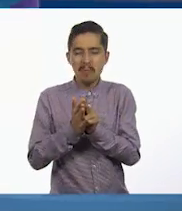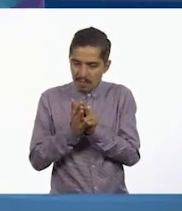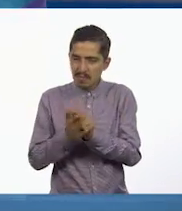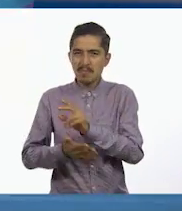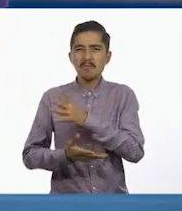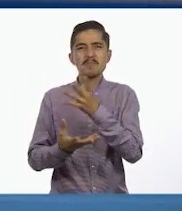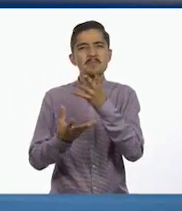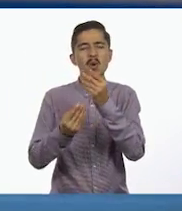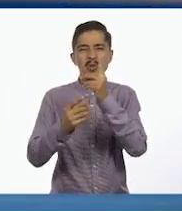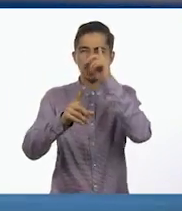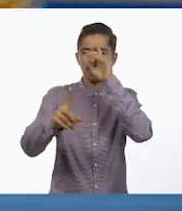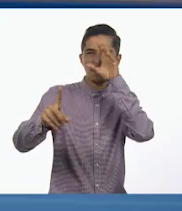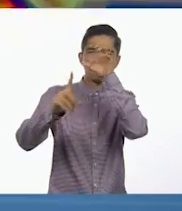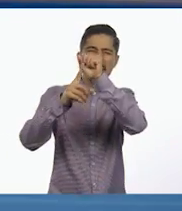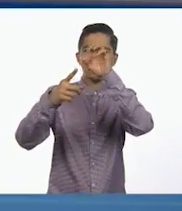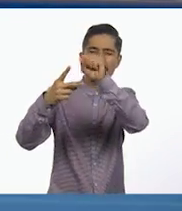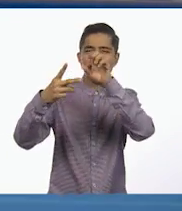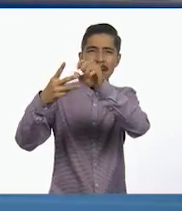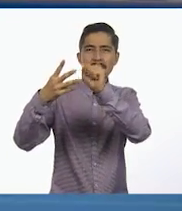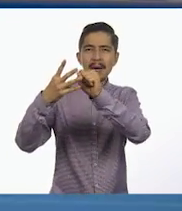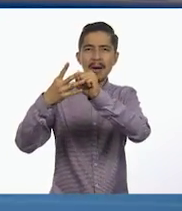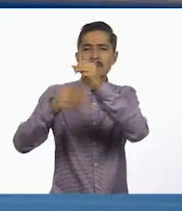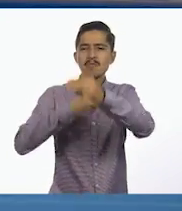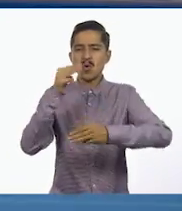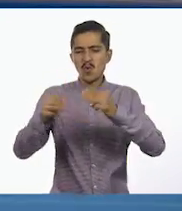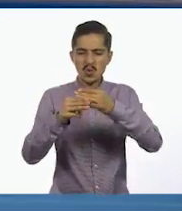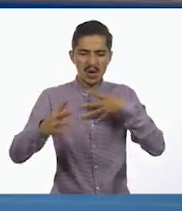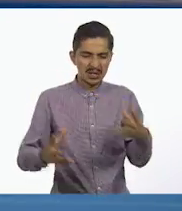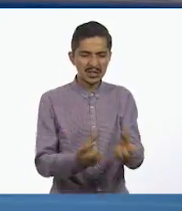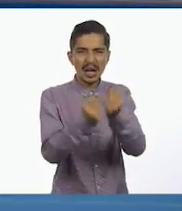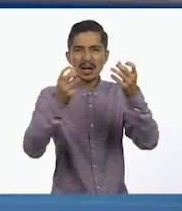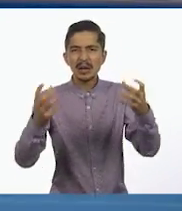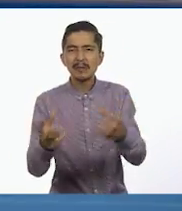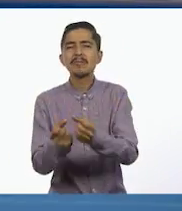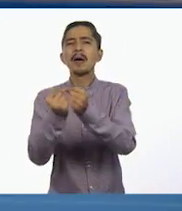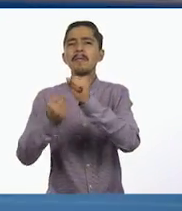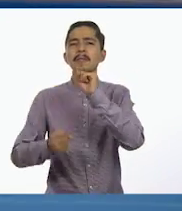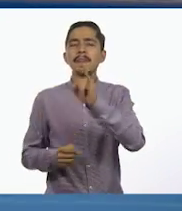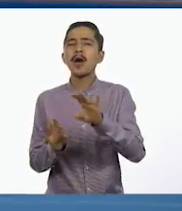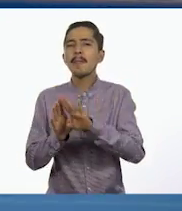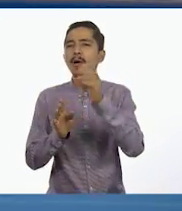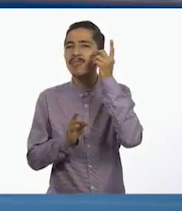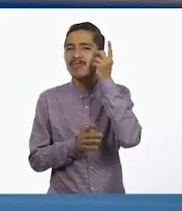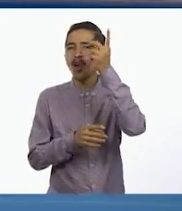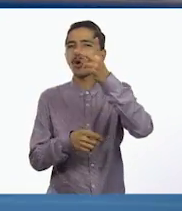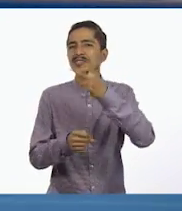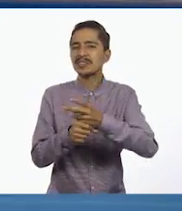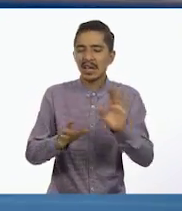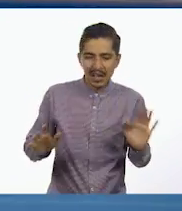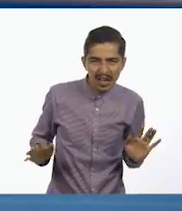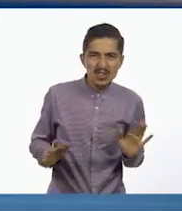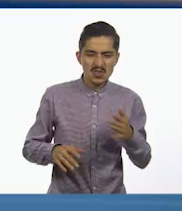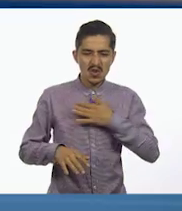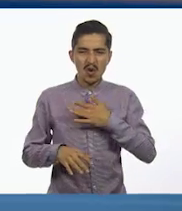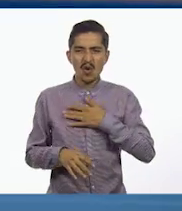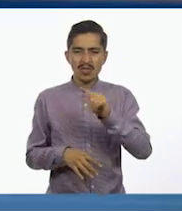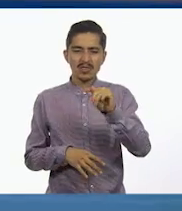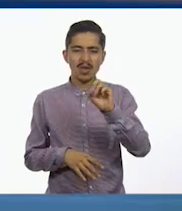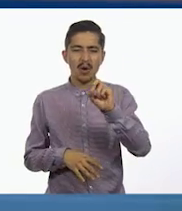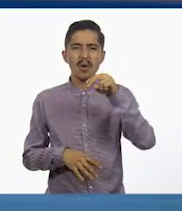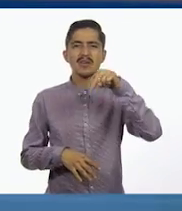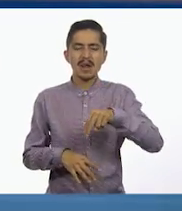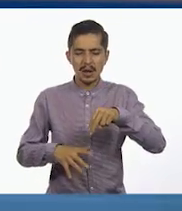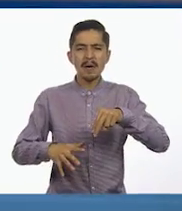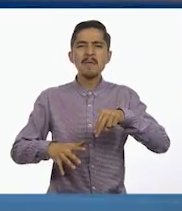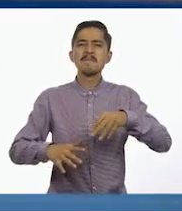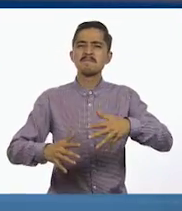muchas misiones y salvaré el mundo de todas las calamidades como los semidioses. Seré Tom el